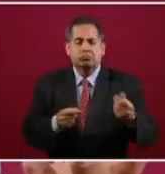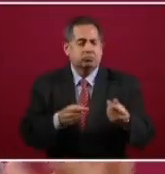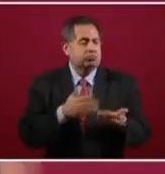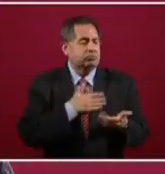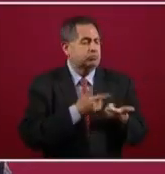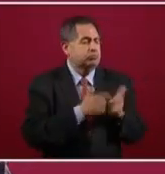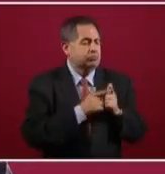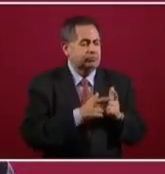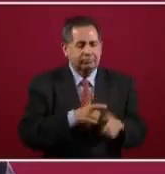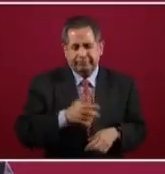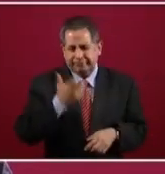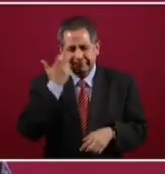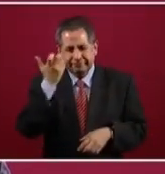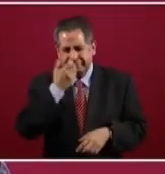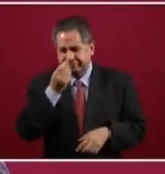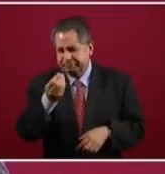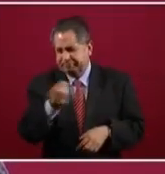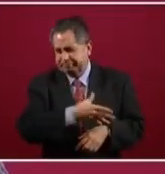Puro cuento.